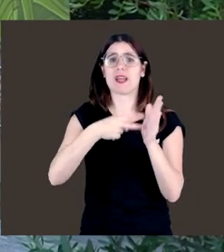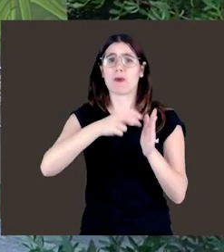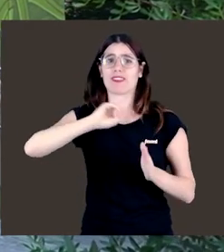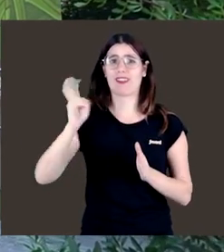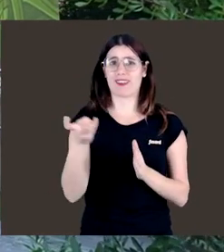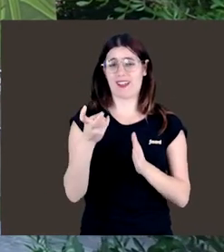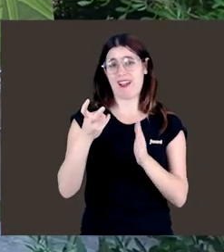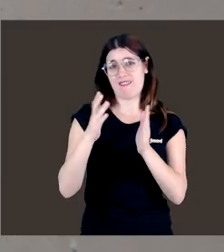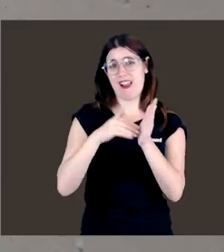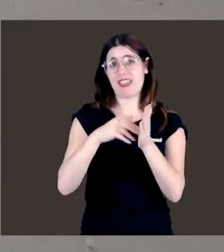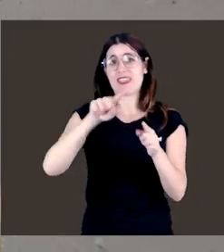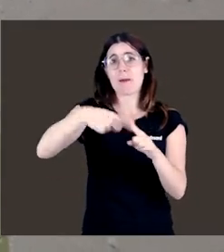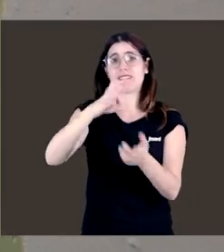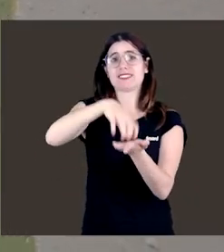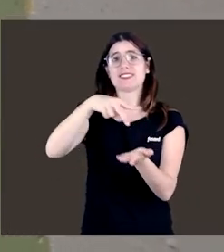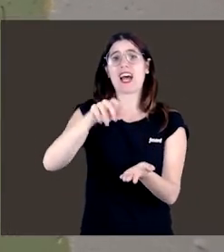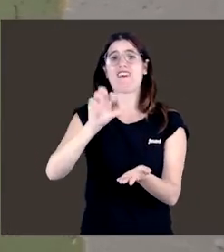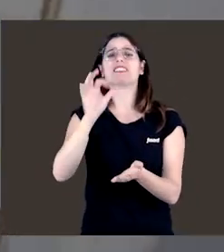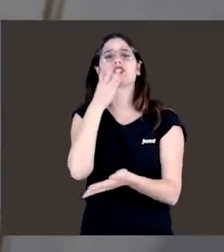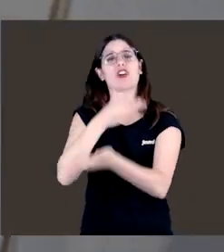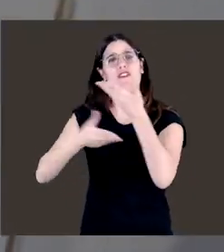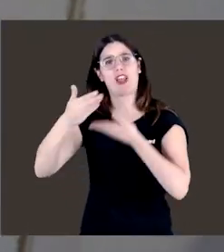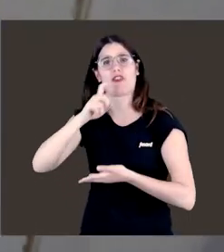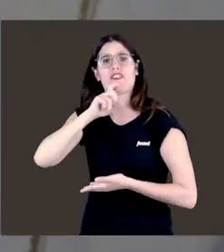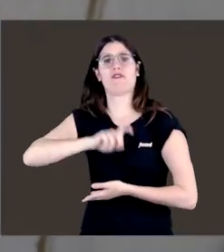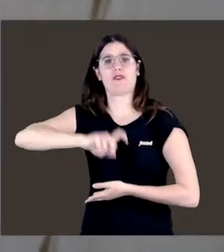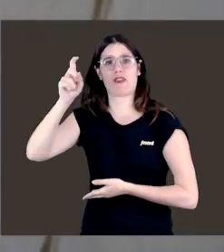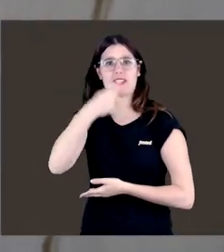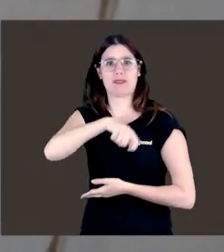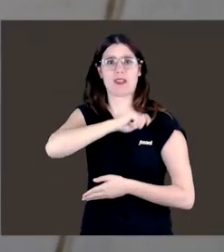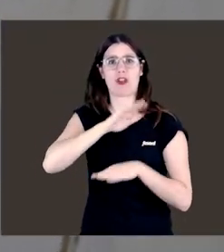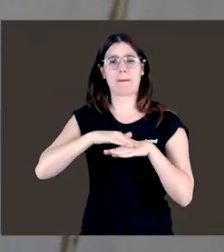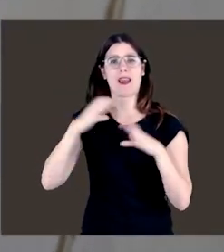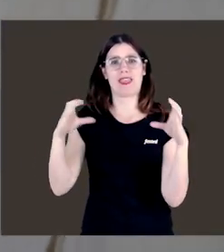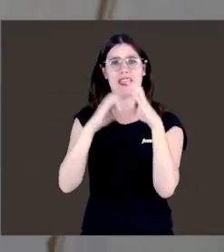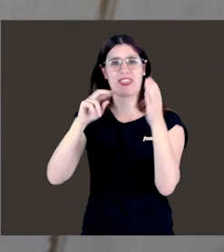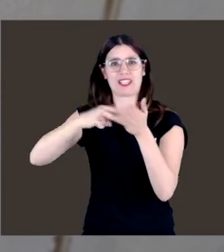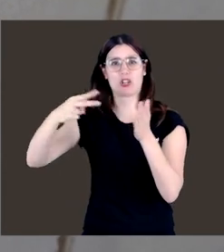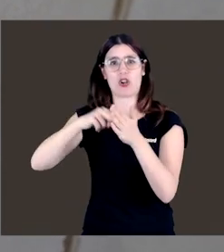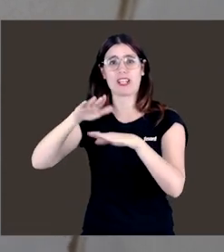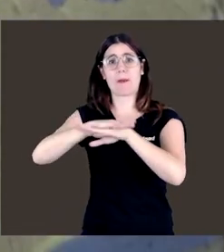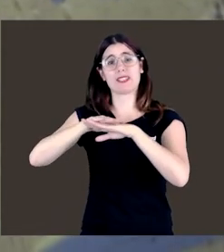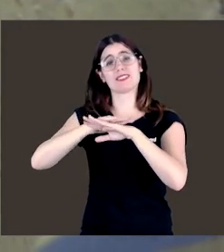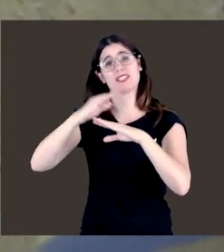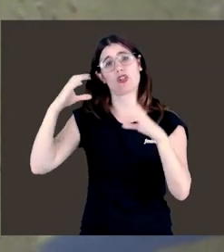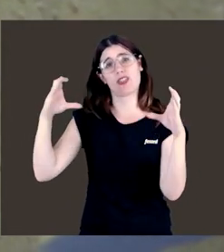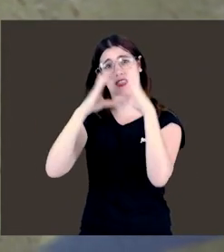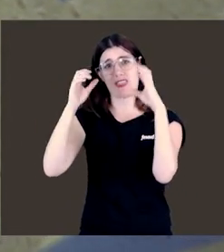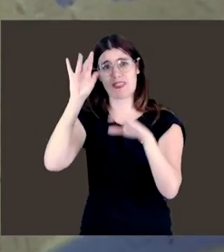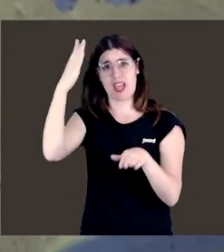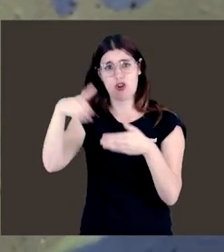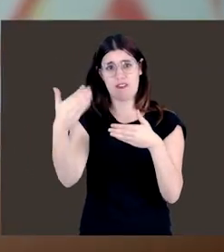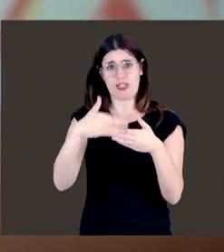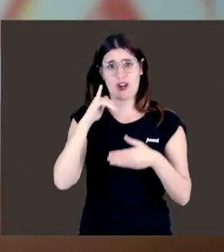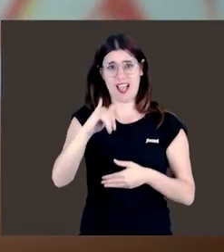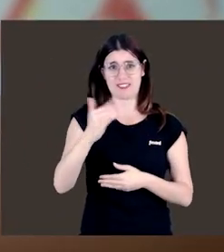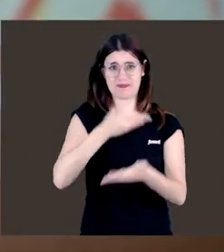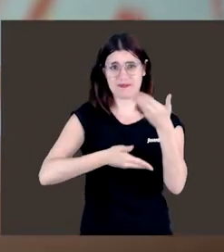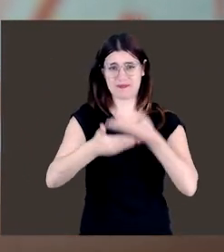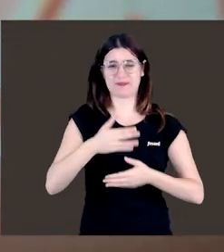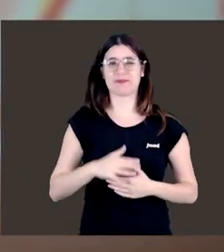por la UPV y las Naves y que cuenta con la colaboración de la Fundación Española para la Ciencia y la Tecnología del Ministerio de Ciencia e Innovación.